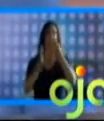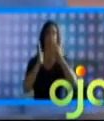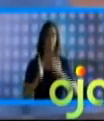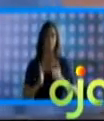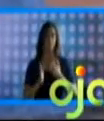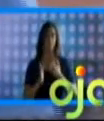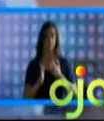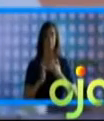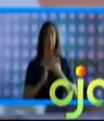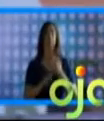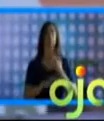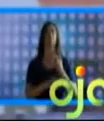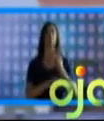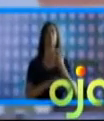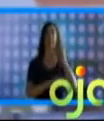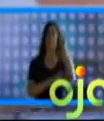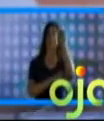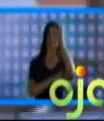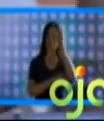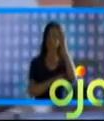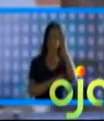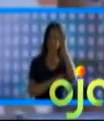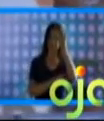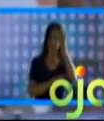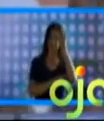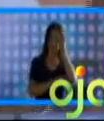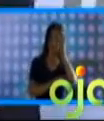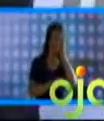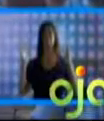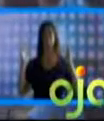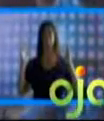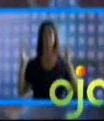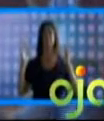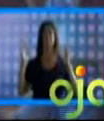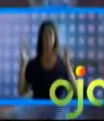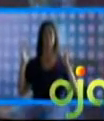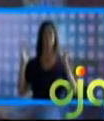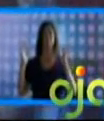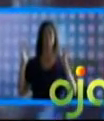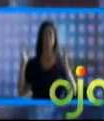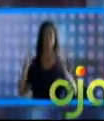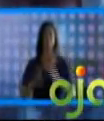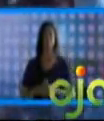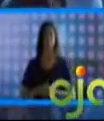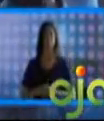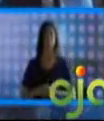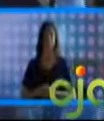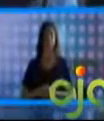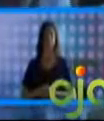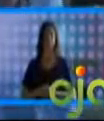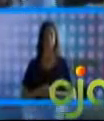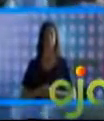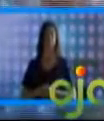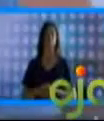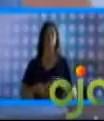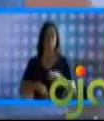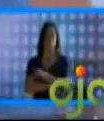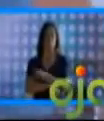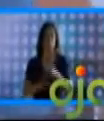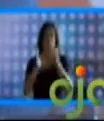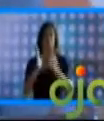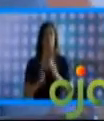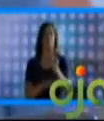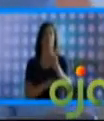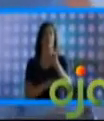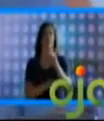y cualitativo que necesita el país anden rápido como les dijo el presidente a los profesores